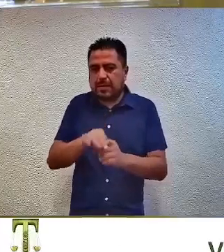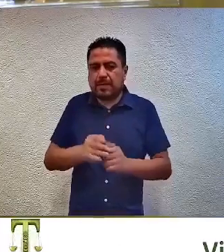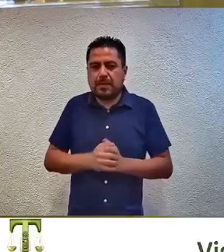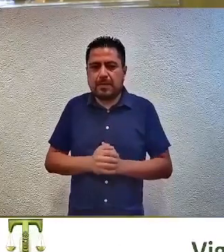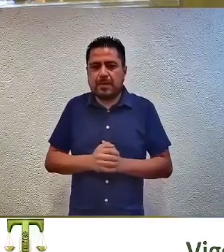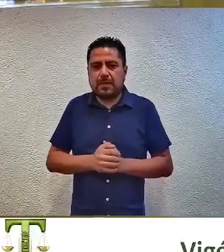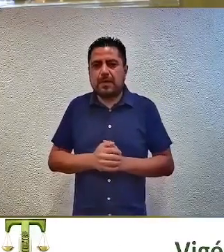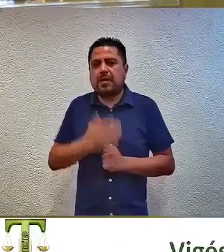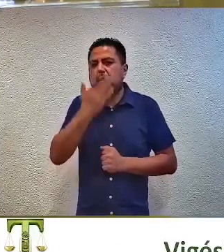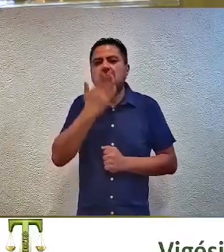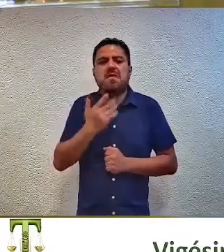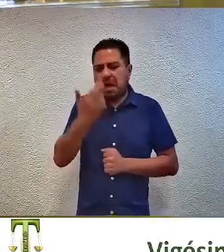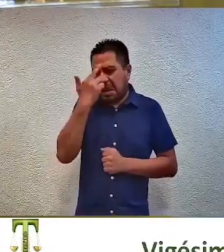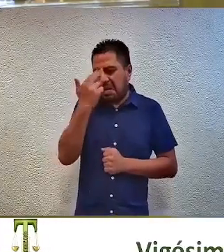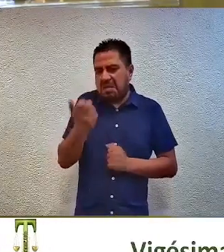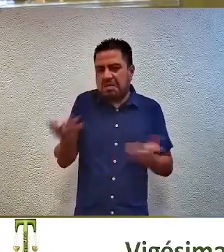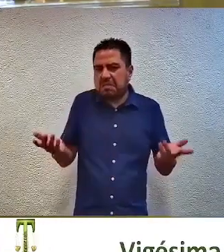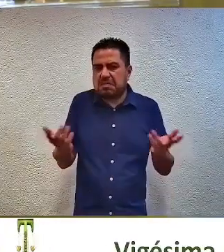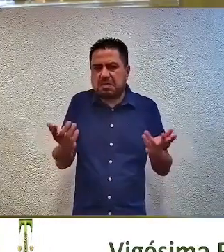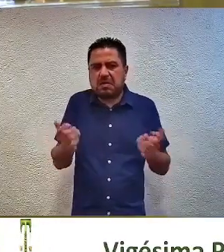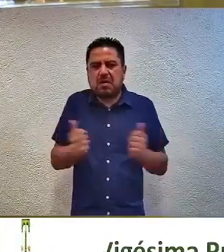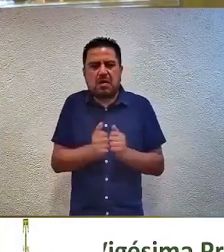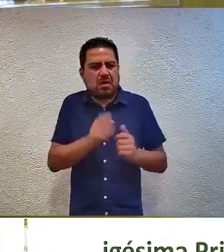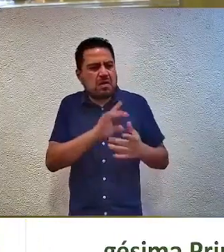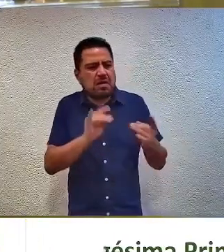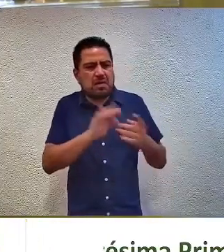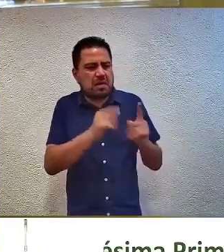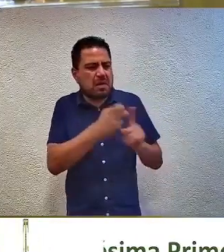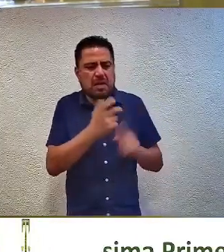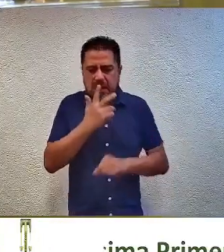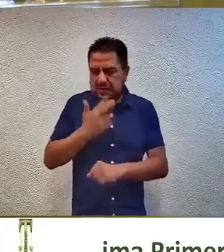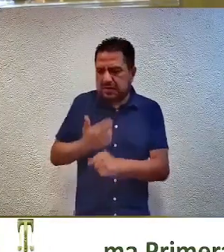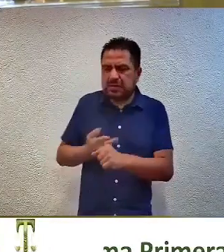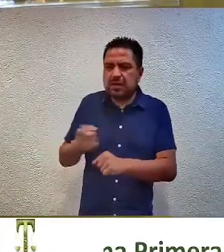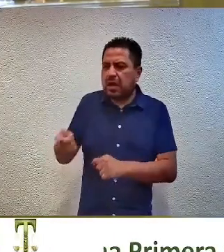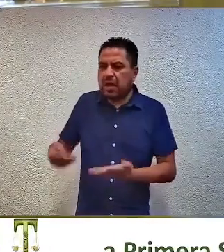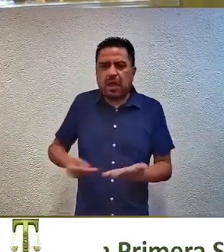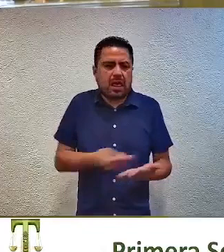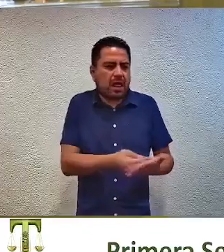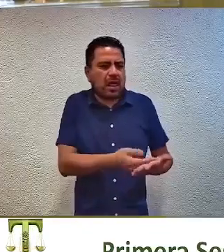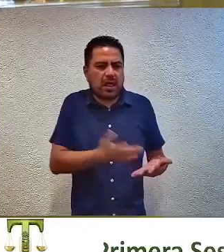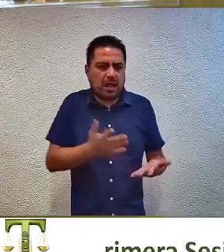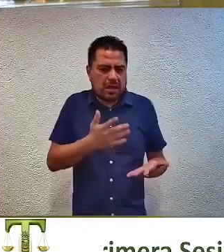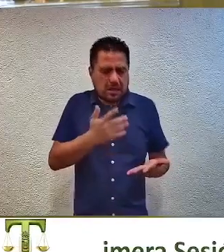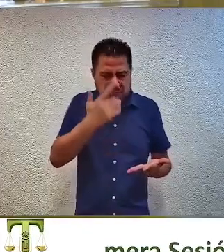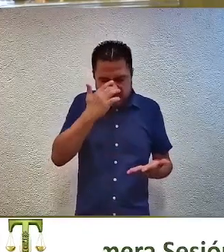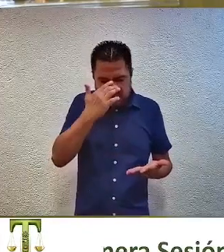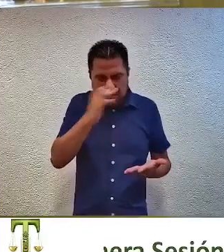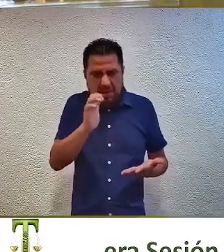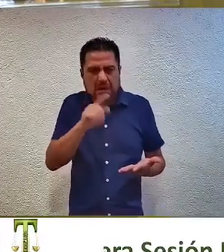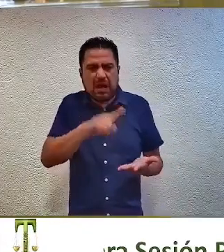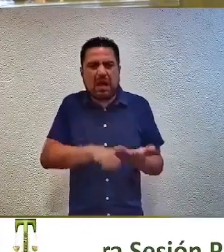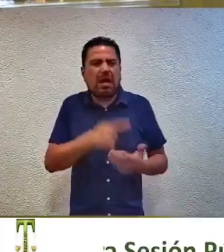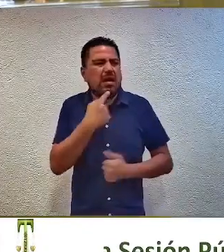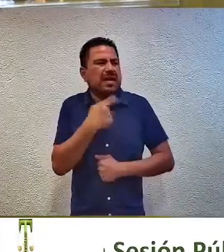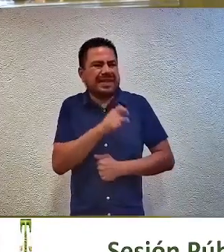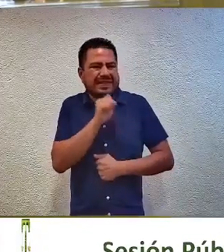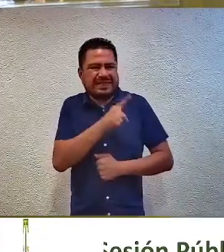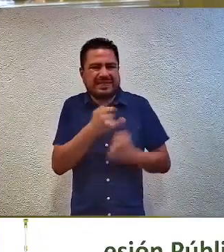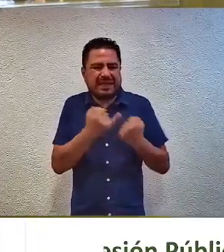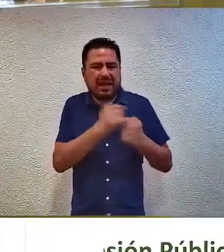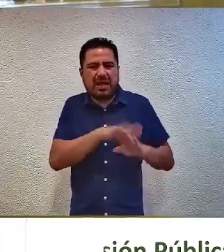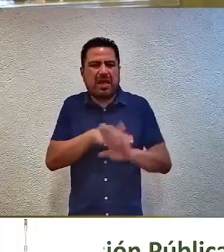no le asiste la razón a los recurrentes al señalar que la autoridad responsable introdujo un elemento ajeno a la configuración de la calumnia, ya que el